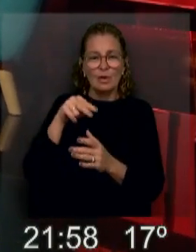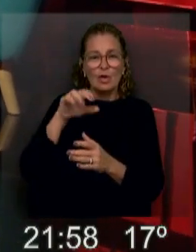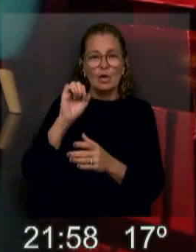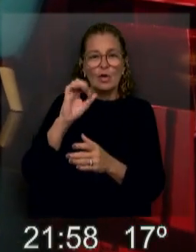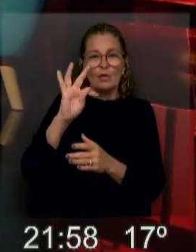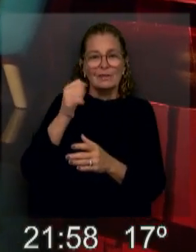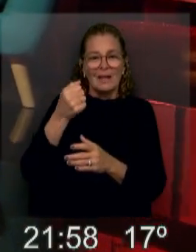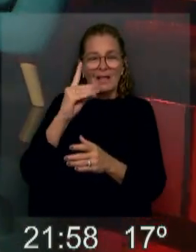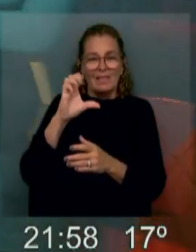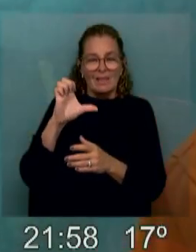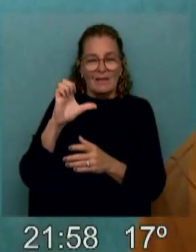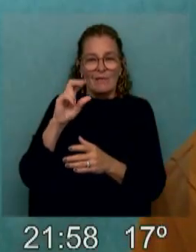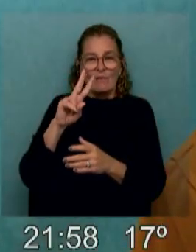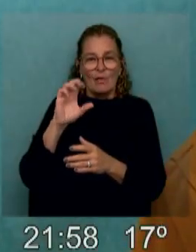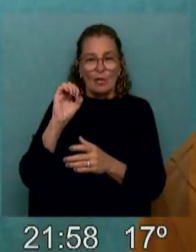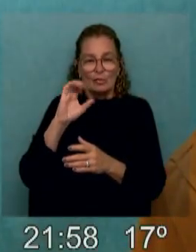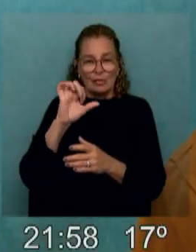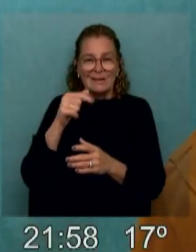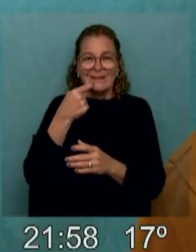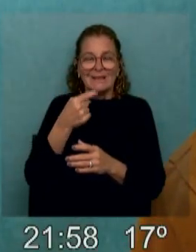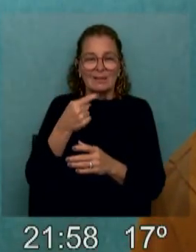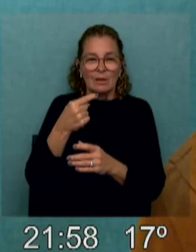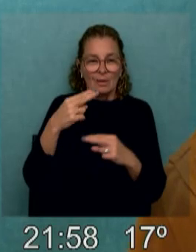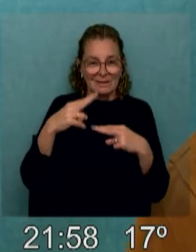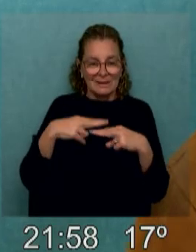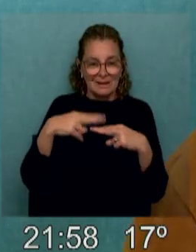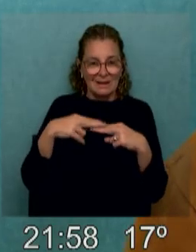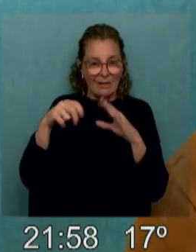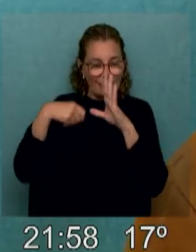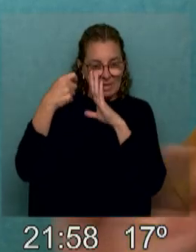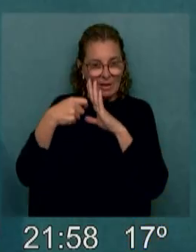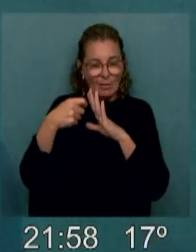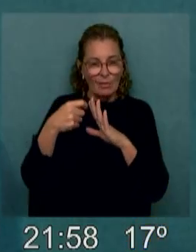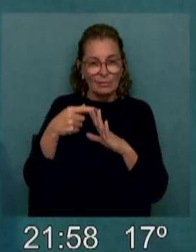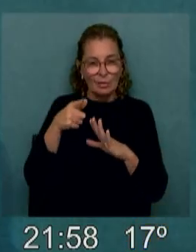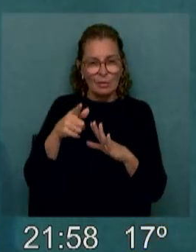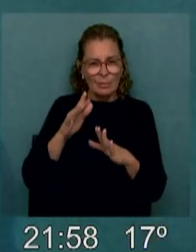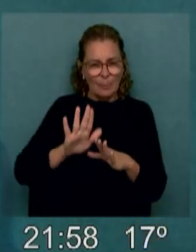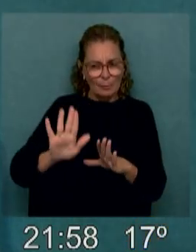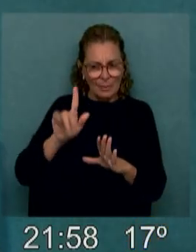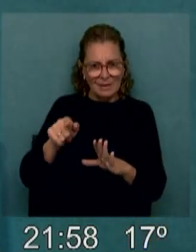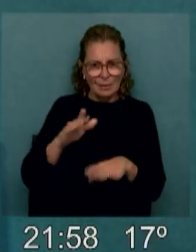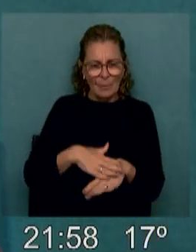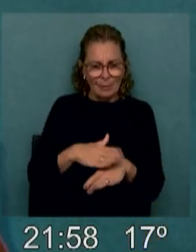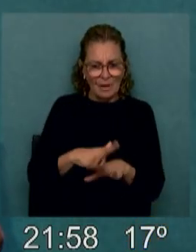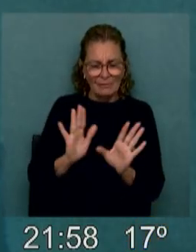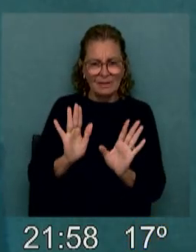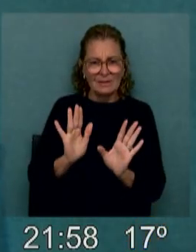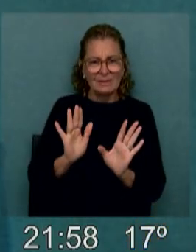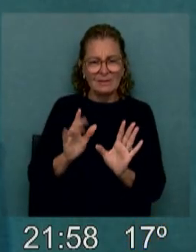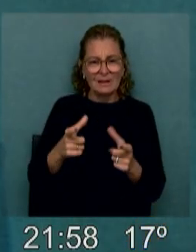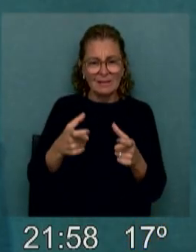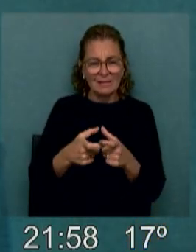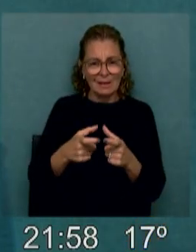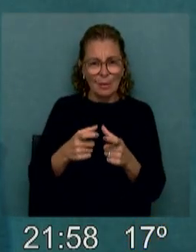Nota de voz. Sí. Así que lo pueden encontrar el video en YouTube. Aparte de esto, es todo mérito de ellos, ¿no? O sea, cuando estaba el disco ahí